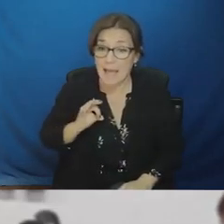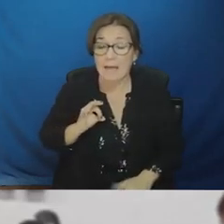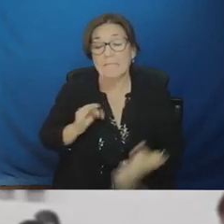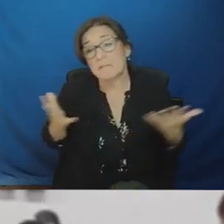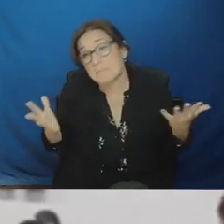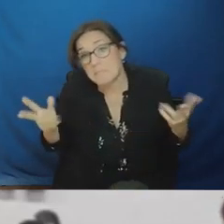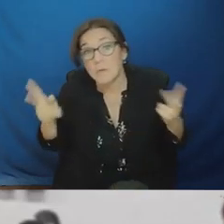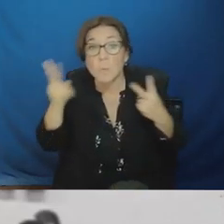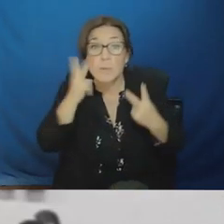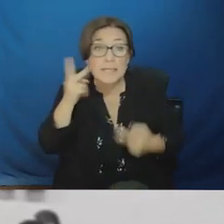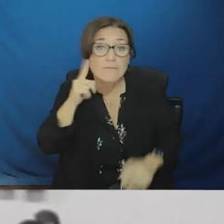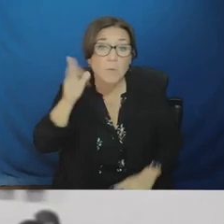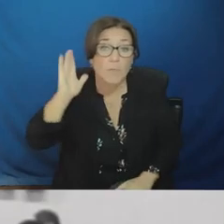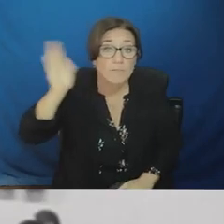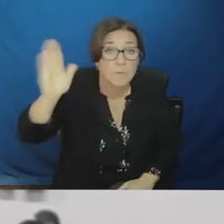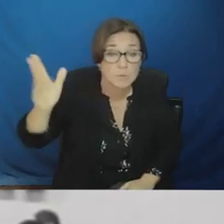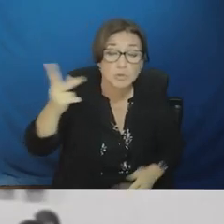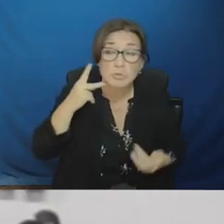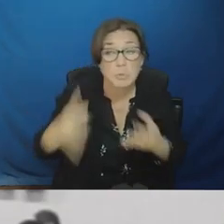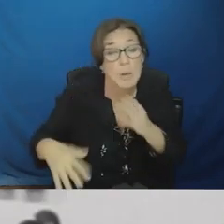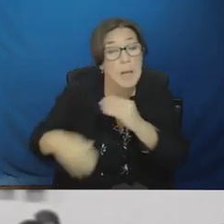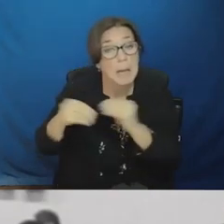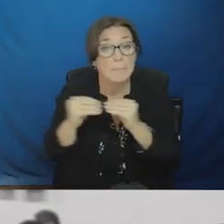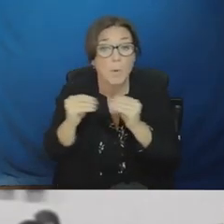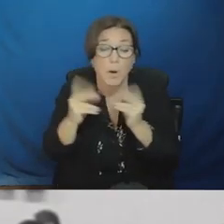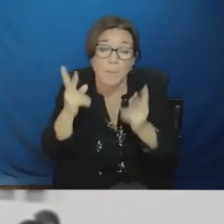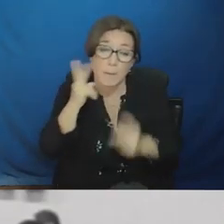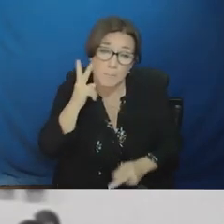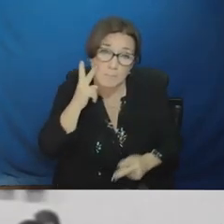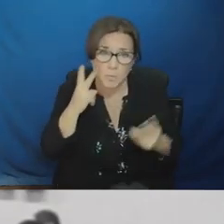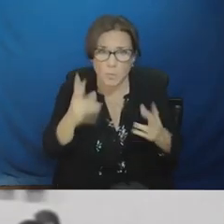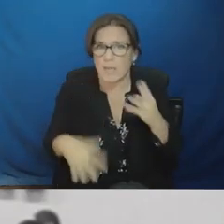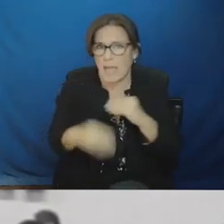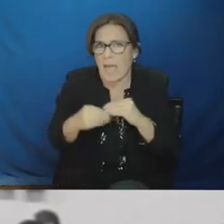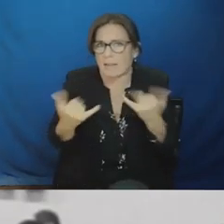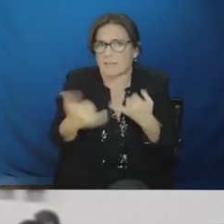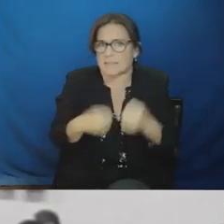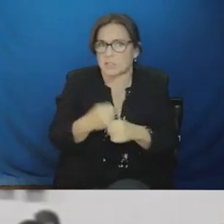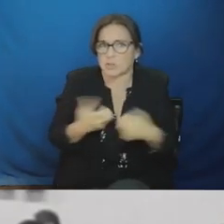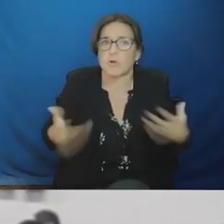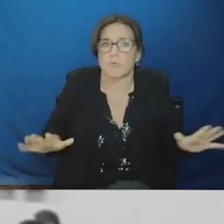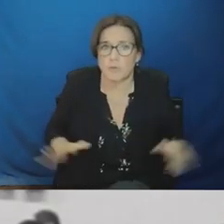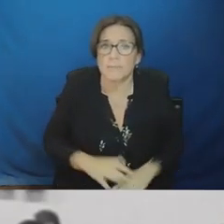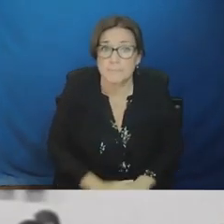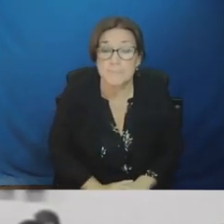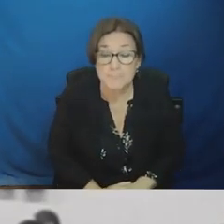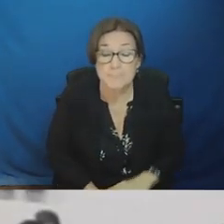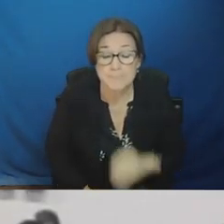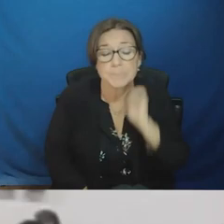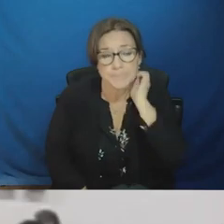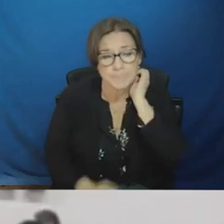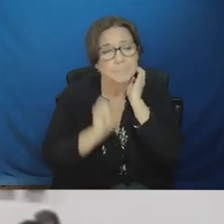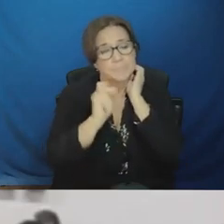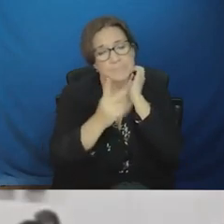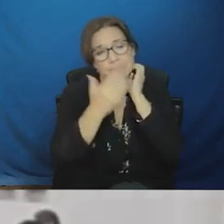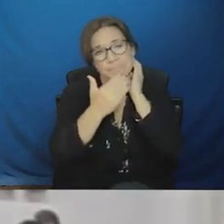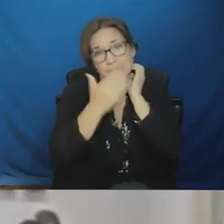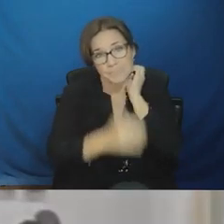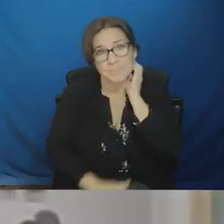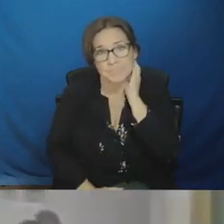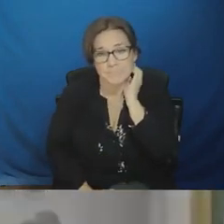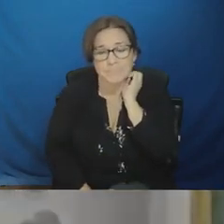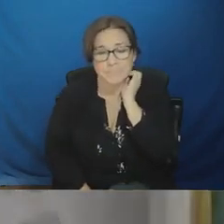contratamos personal ahí no significa que no haya la necesidad en el futuro que nos surja de necesidad en el futuro pero si agregamos